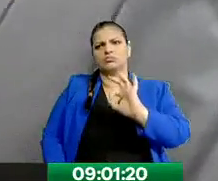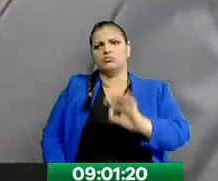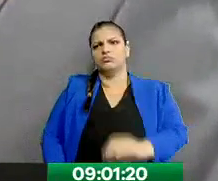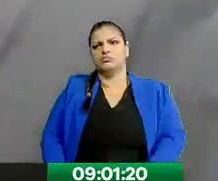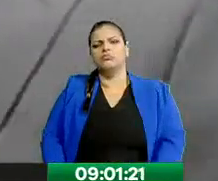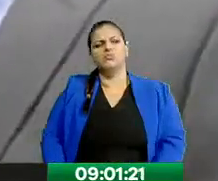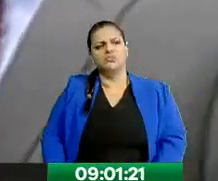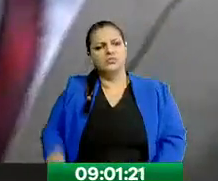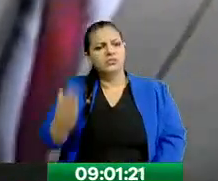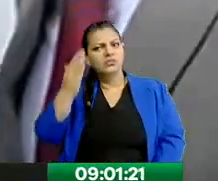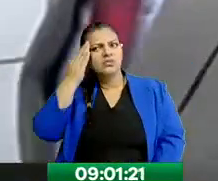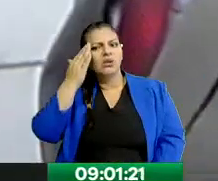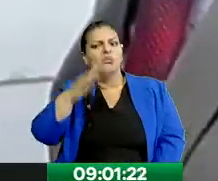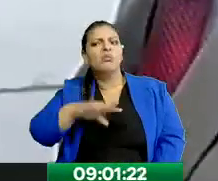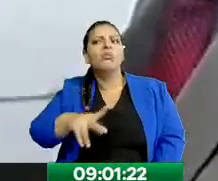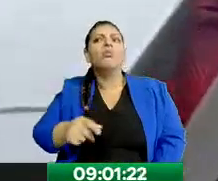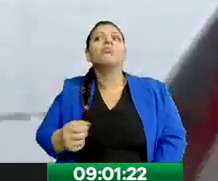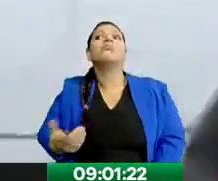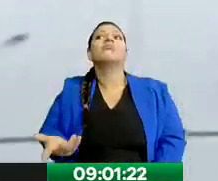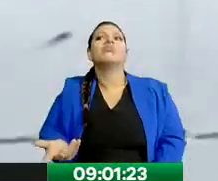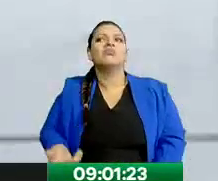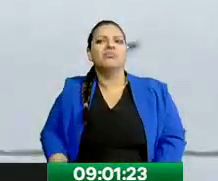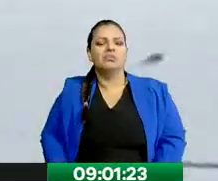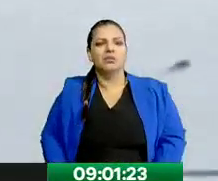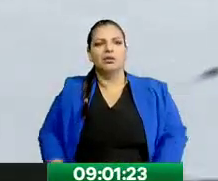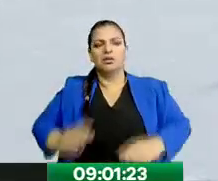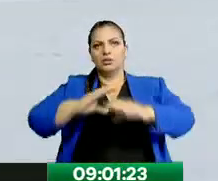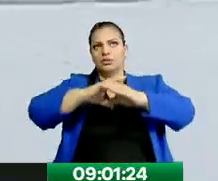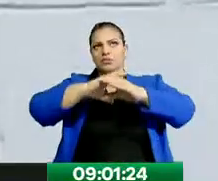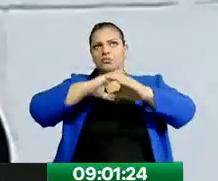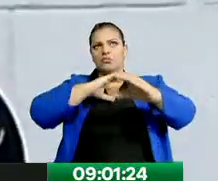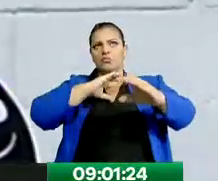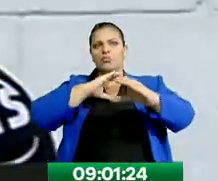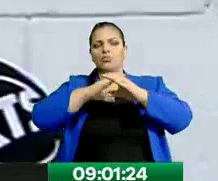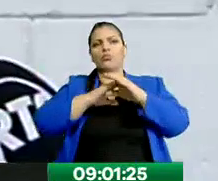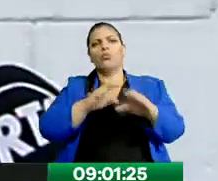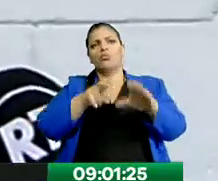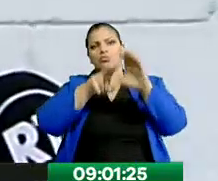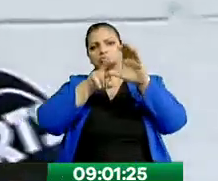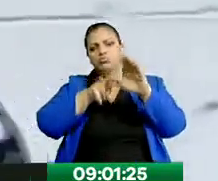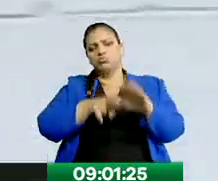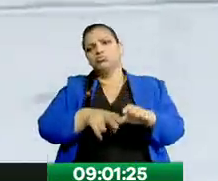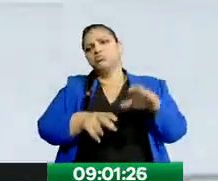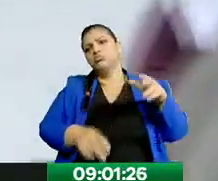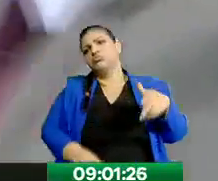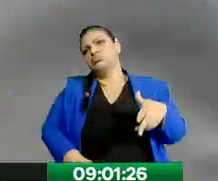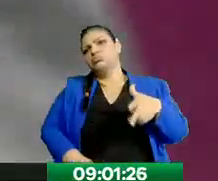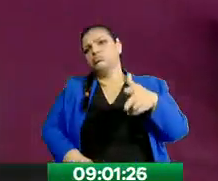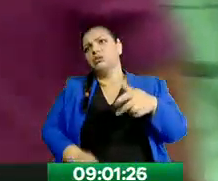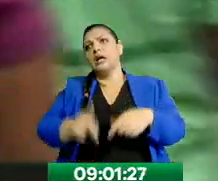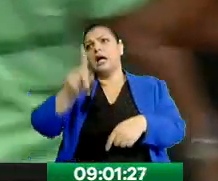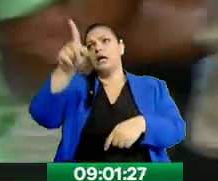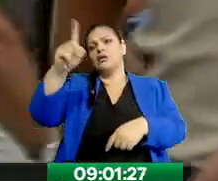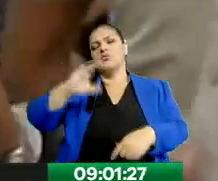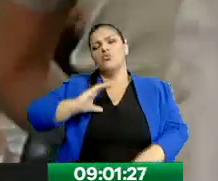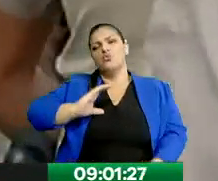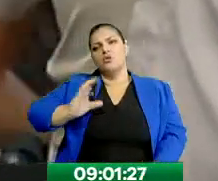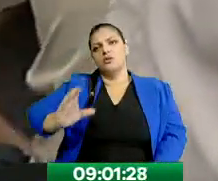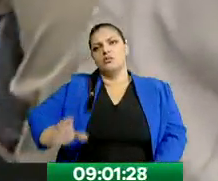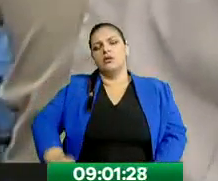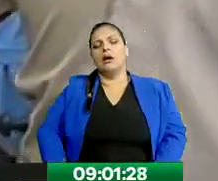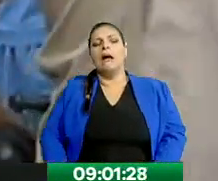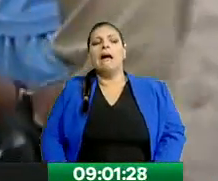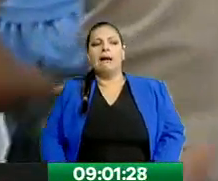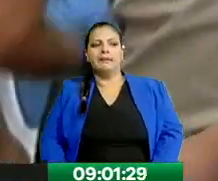los días usted viaja en esta ruta? No todo el tiempo, sino que hoy me tocó ir a ver unas cosas donde mi cuñada. Ok,